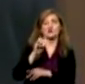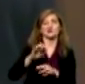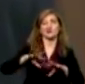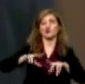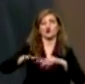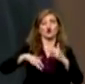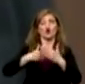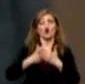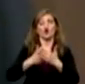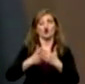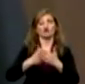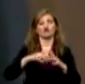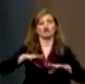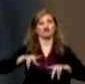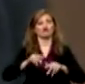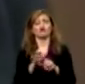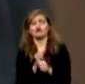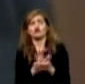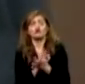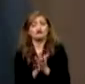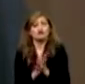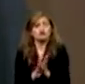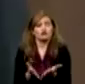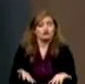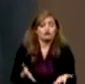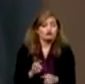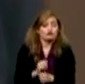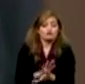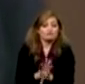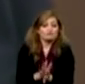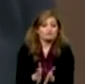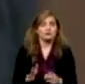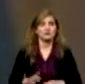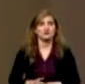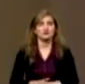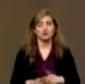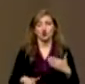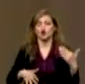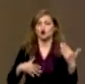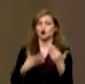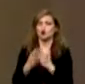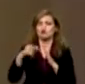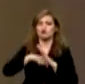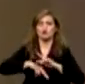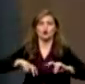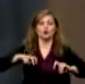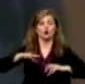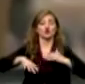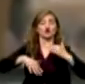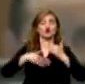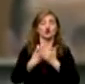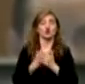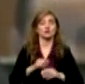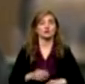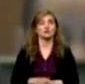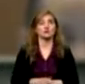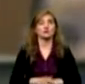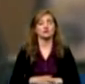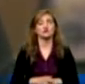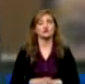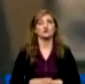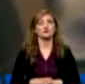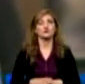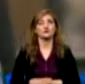esto. Si no es así, no hay nada. Aquí salen todos o no sale nadie. Si INA es